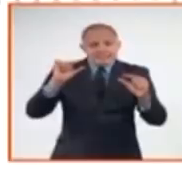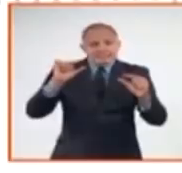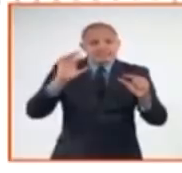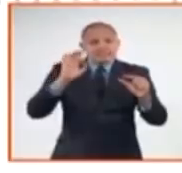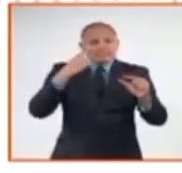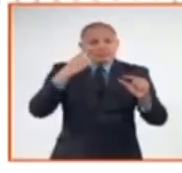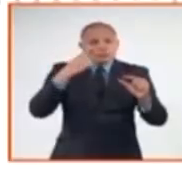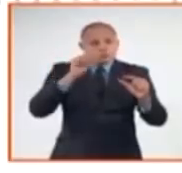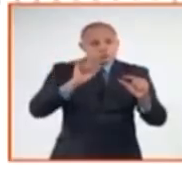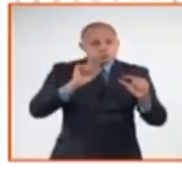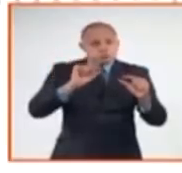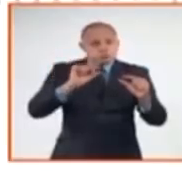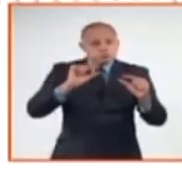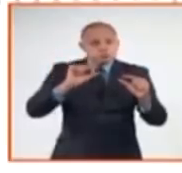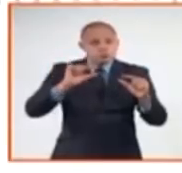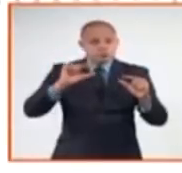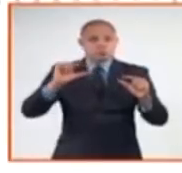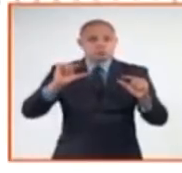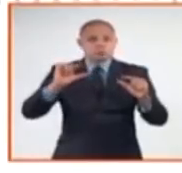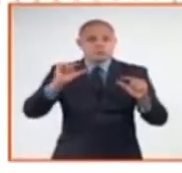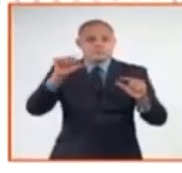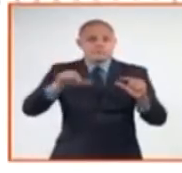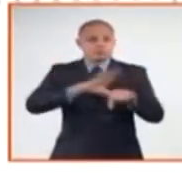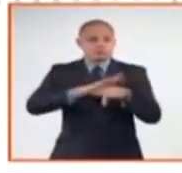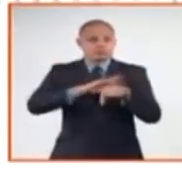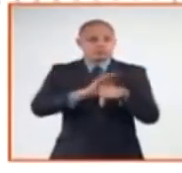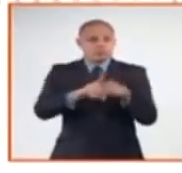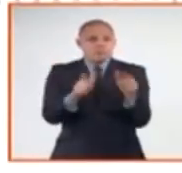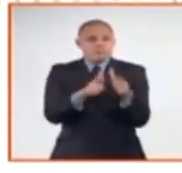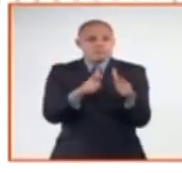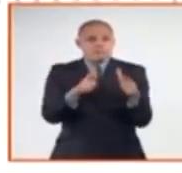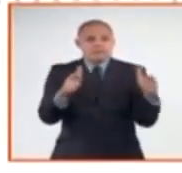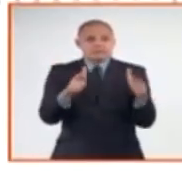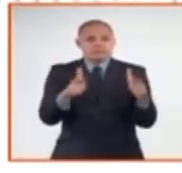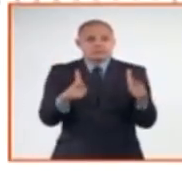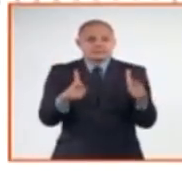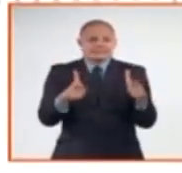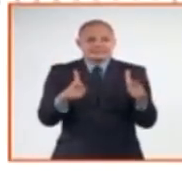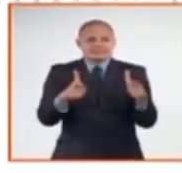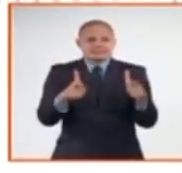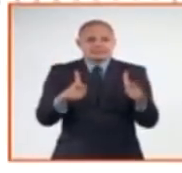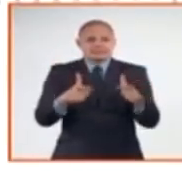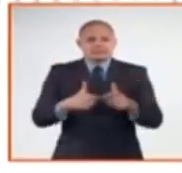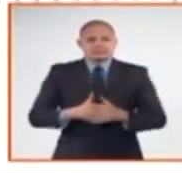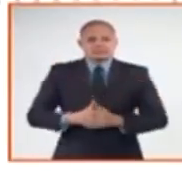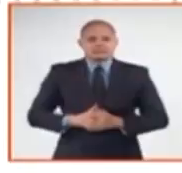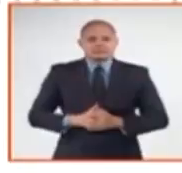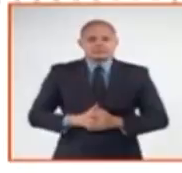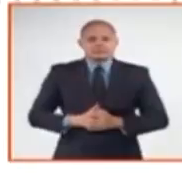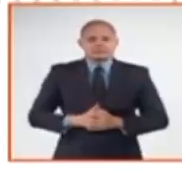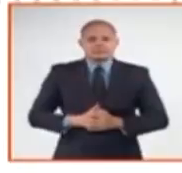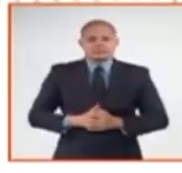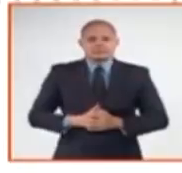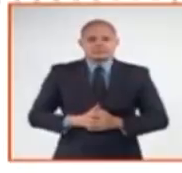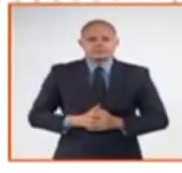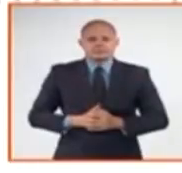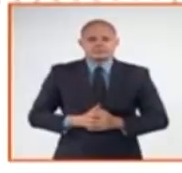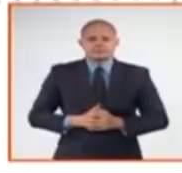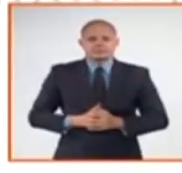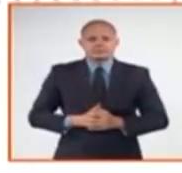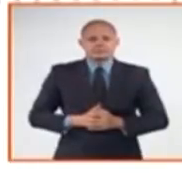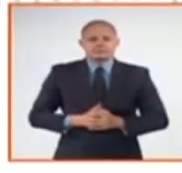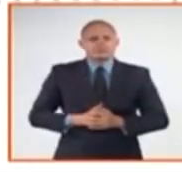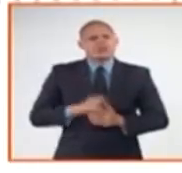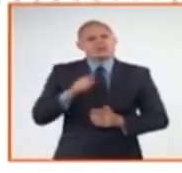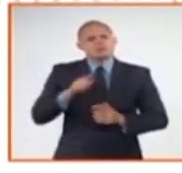de la incidencia de la enfermedad en en nuestro país pero aquí la